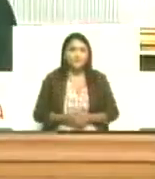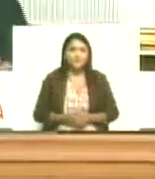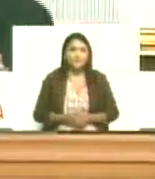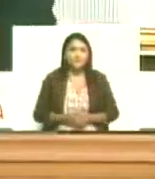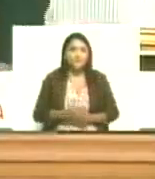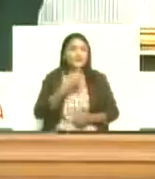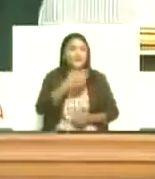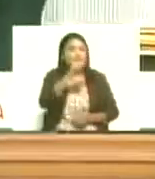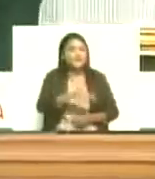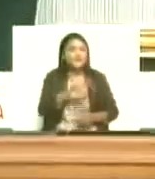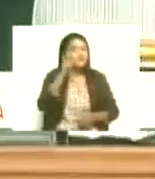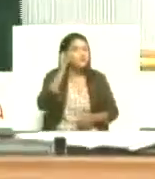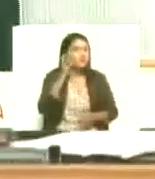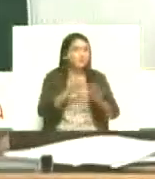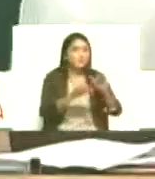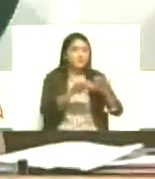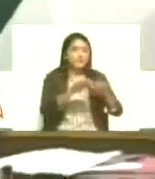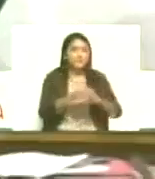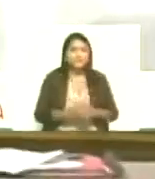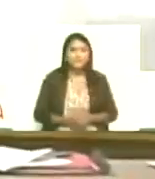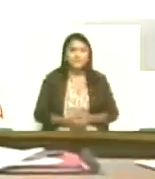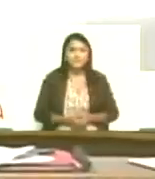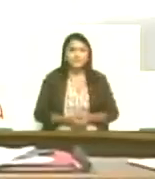Gracias, secretaria.